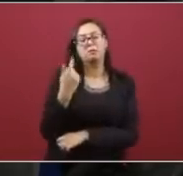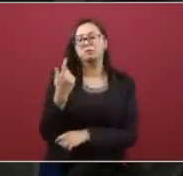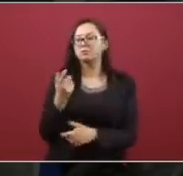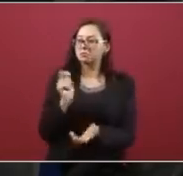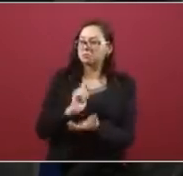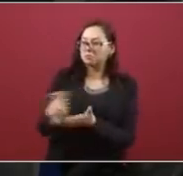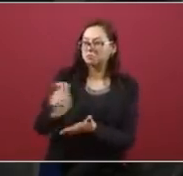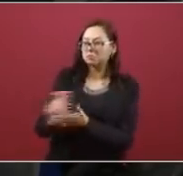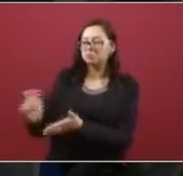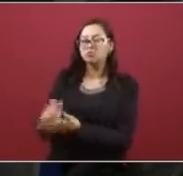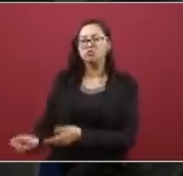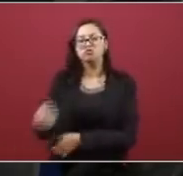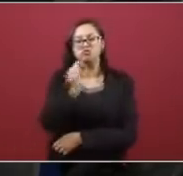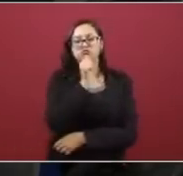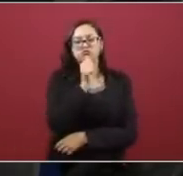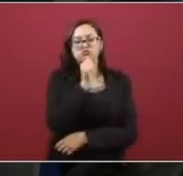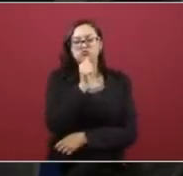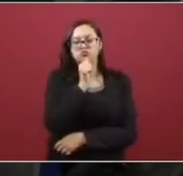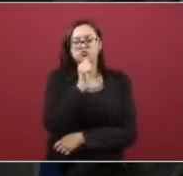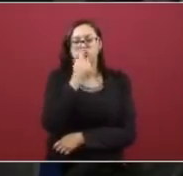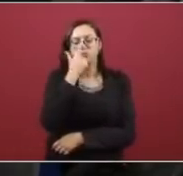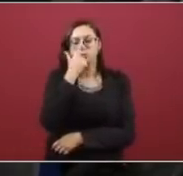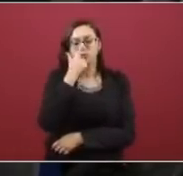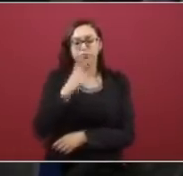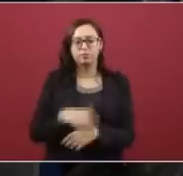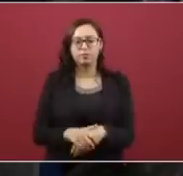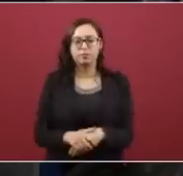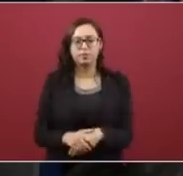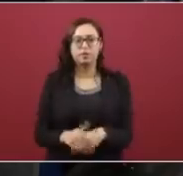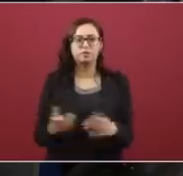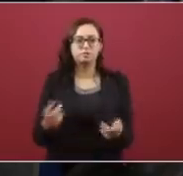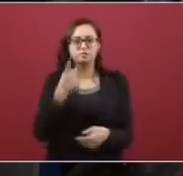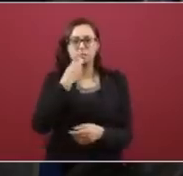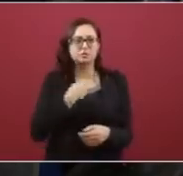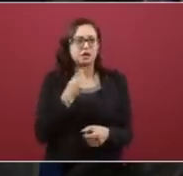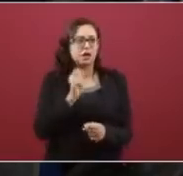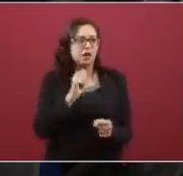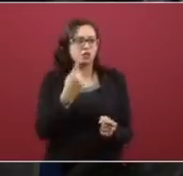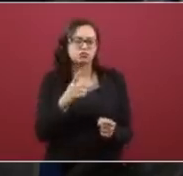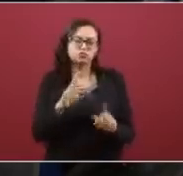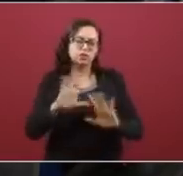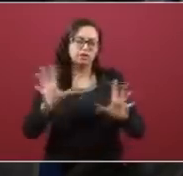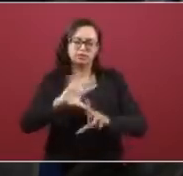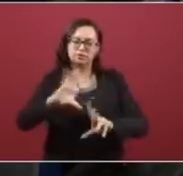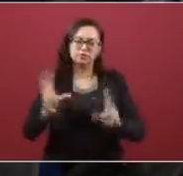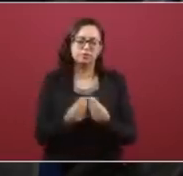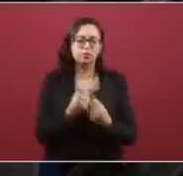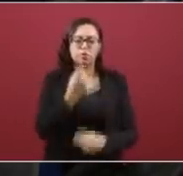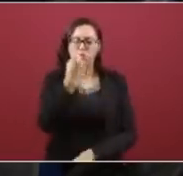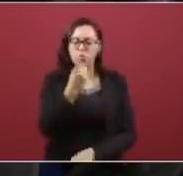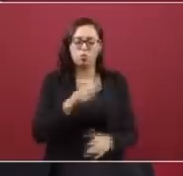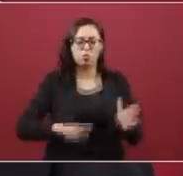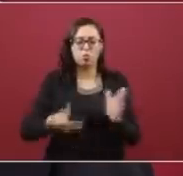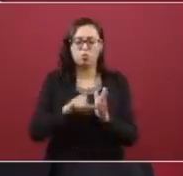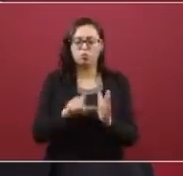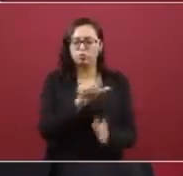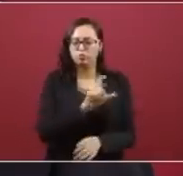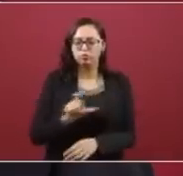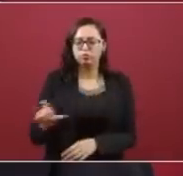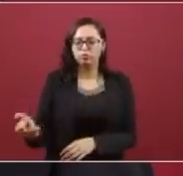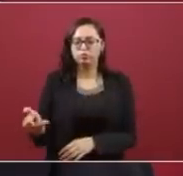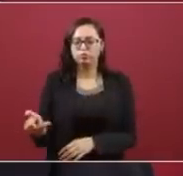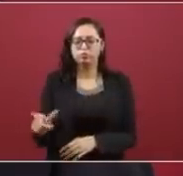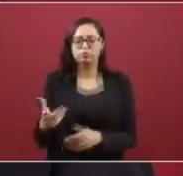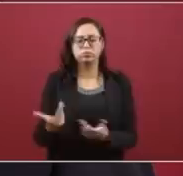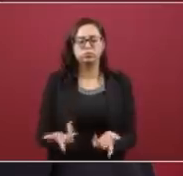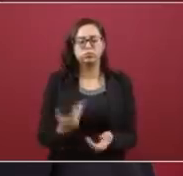comentan que quieren unificar en una sola tarjeta el apoyo económico con una reducción de sus ingresos. Me